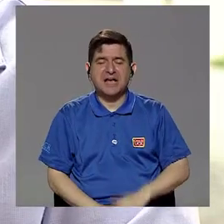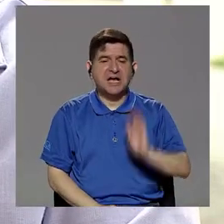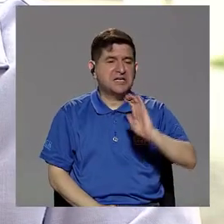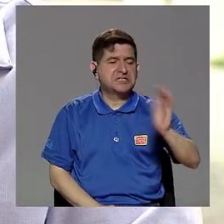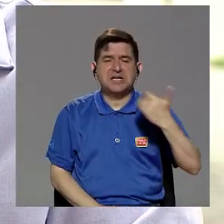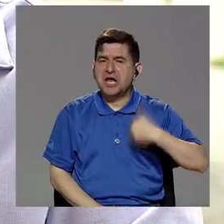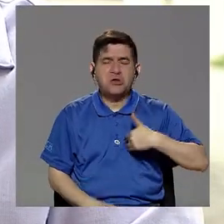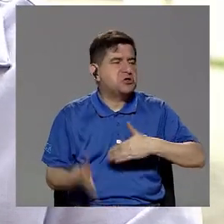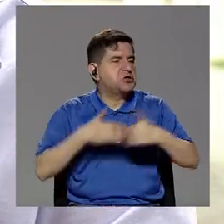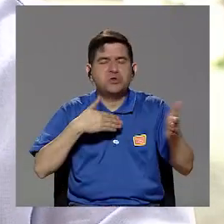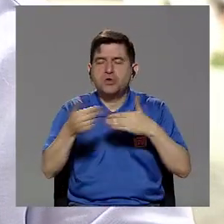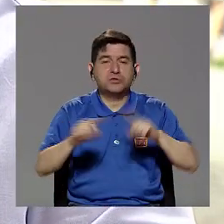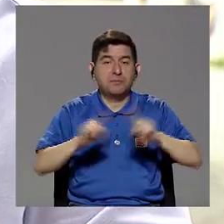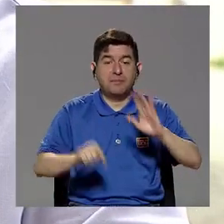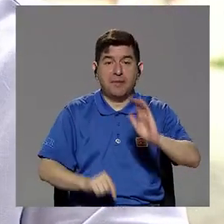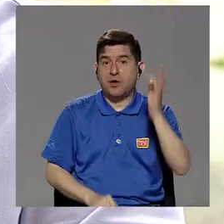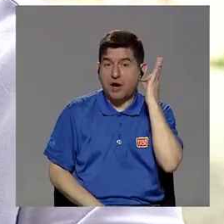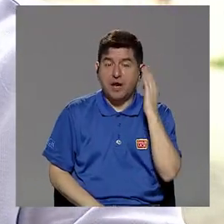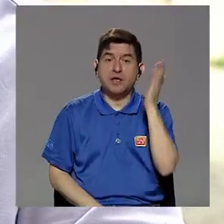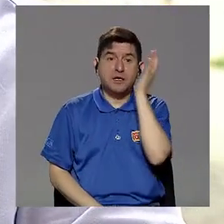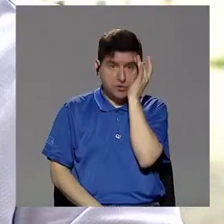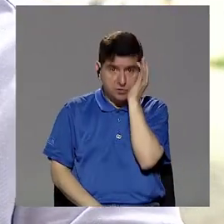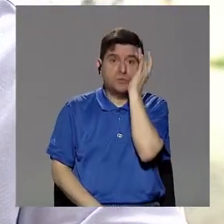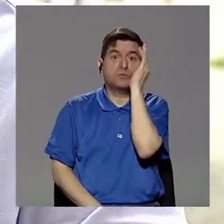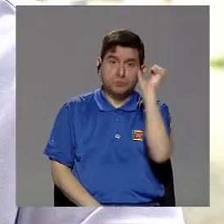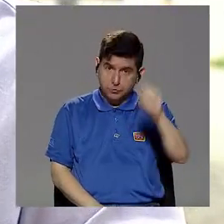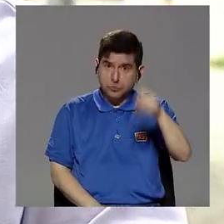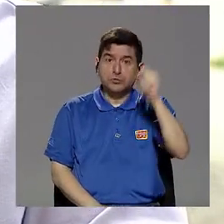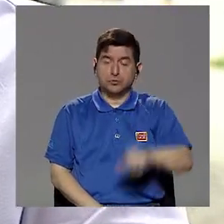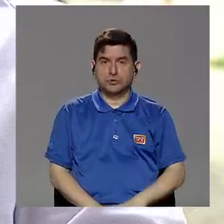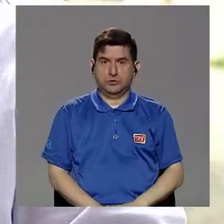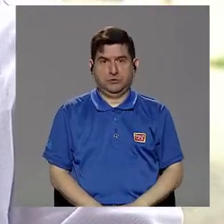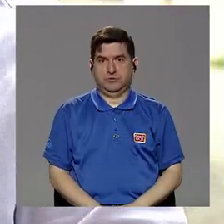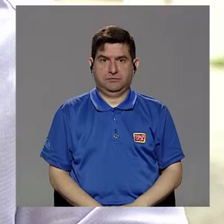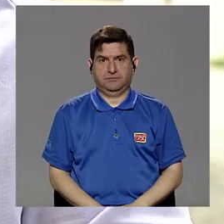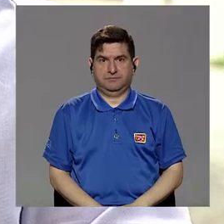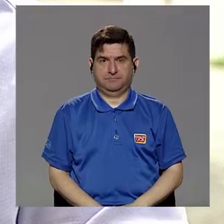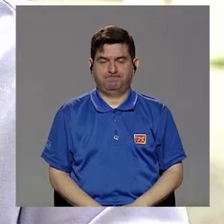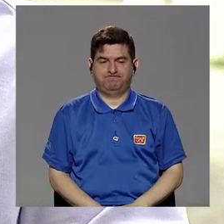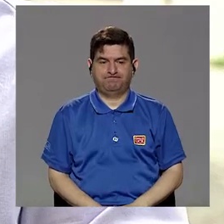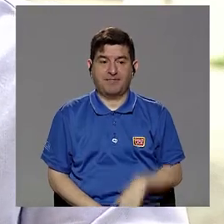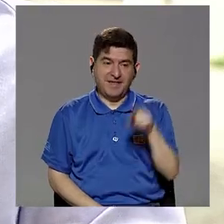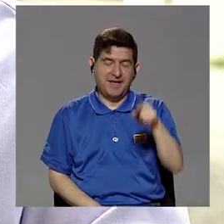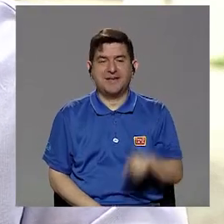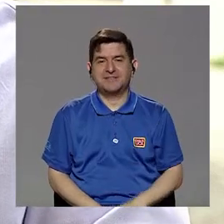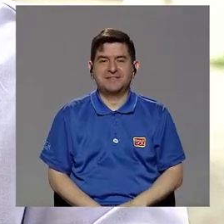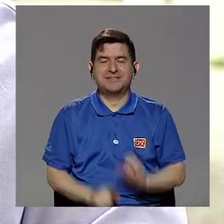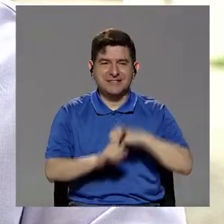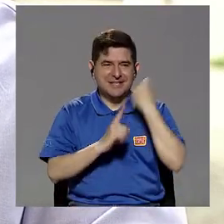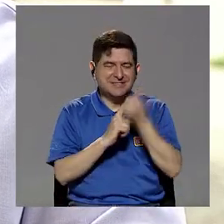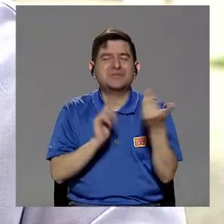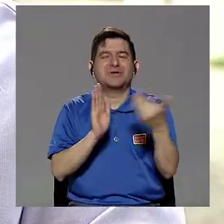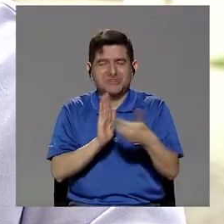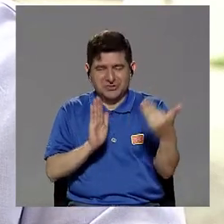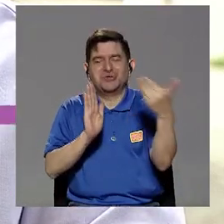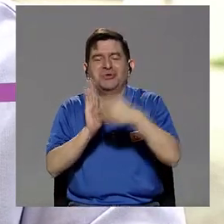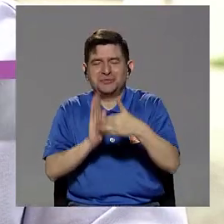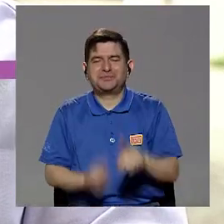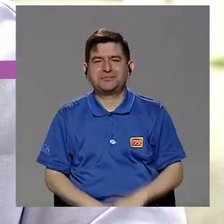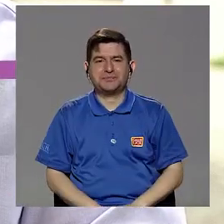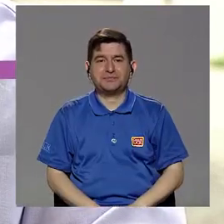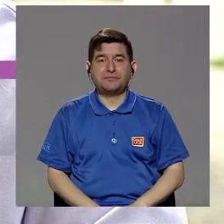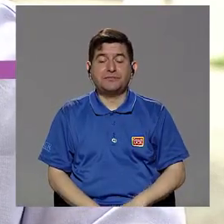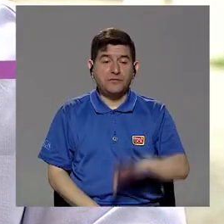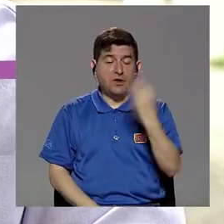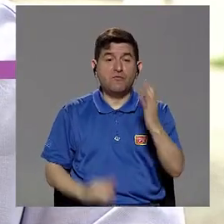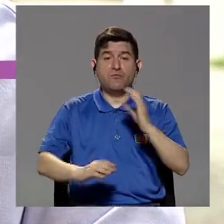que no les importe dónde orinar y las chiquitas, mire, usted sí se tiene que preocupar porque yo guarde, ¿verdad? Y esto es deleterio, o sea, esto va causando daños.